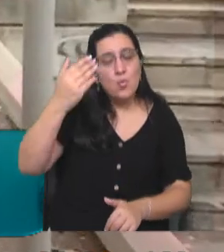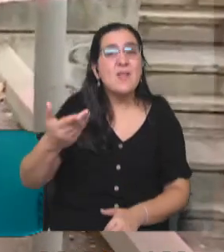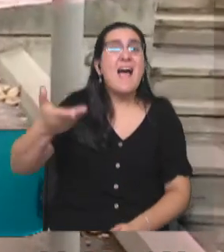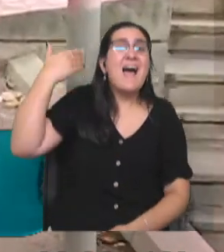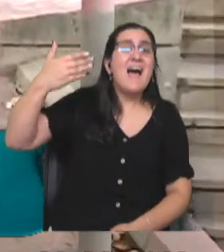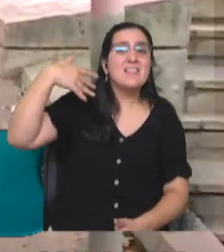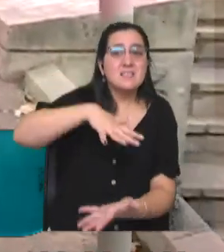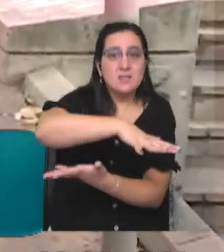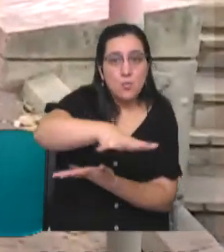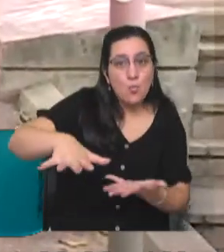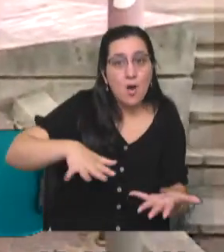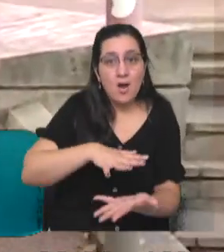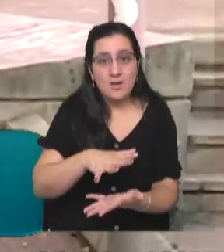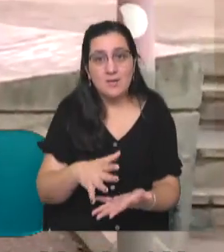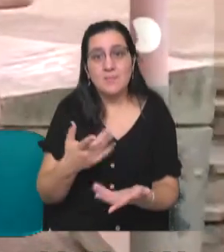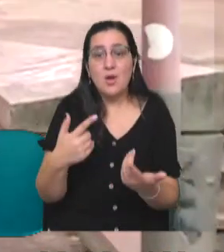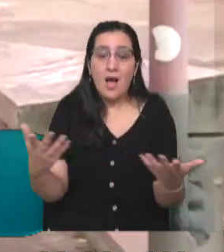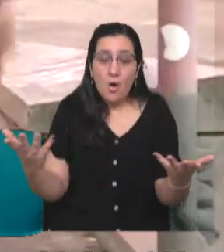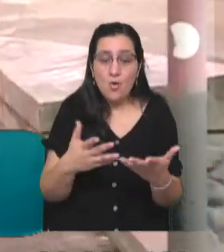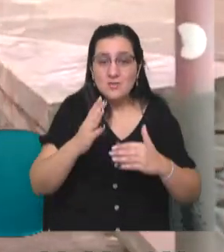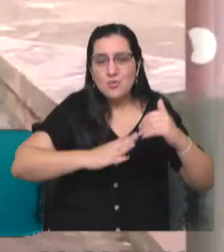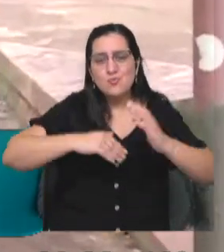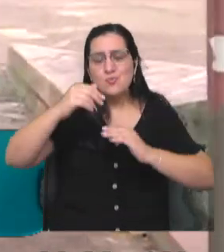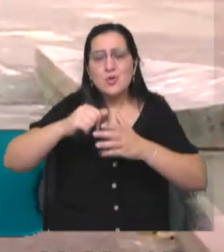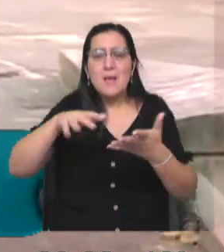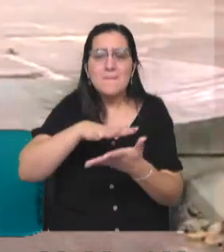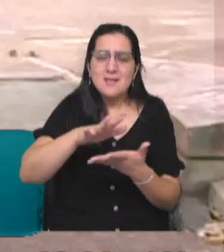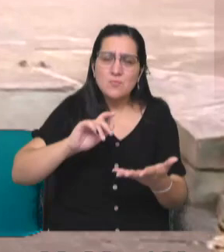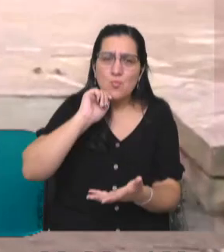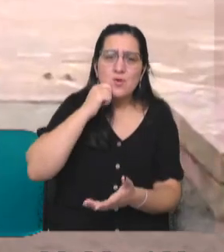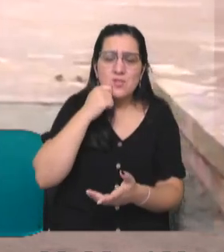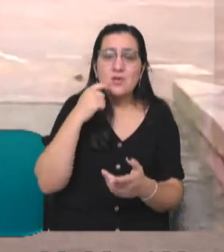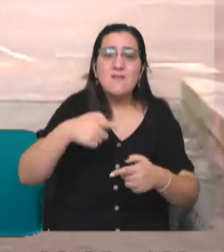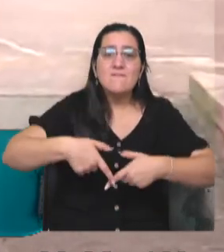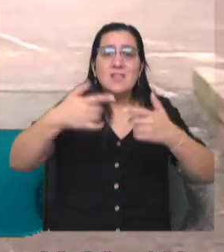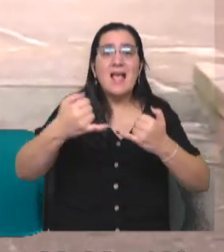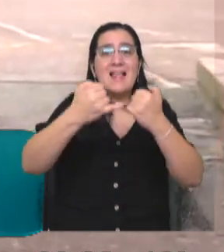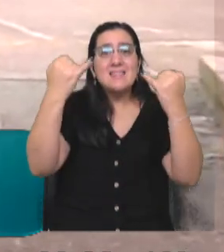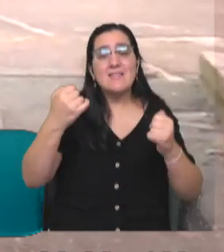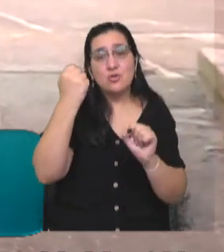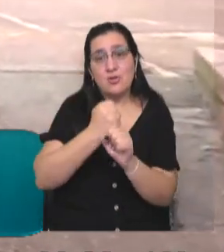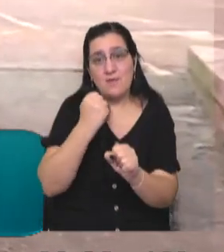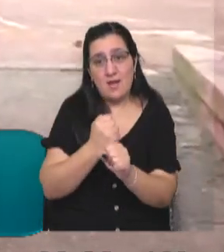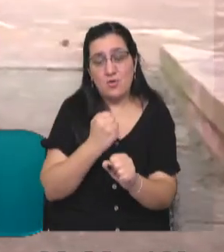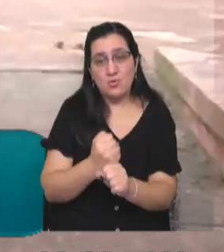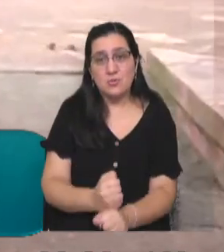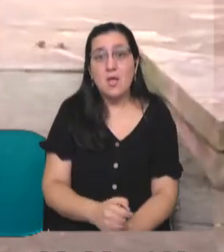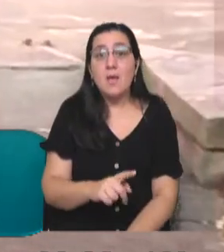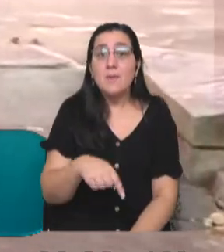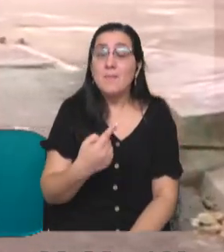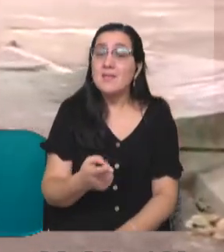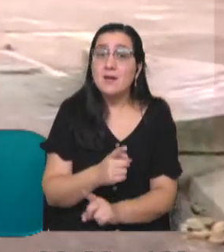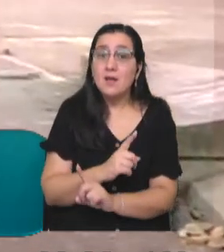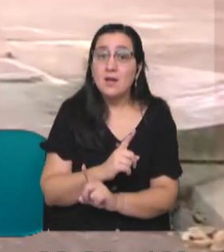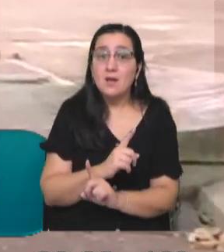tan descriptivo y tan emocional, donde generalmente se hace el Día de los Trabajadores, digamos, no en la ocasión en el día de mañana, que